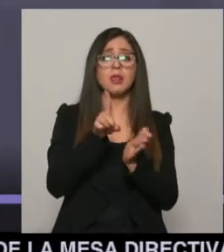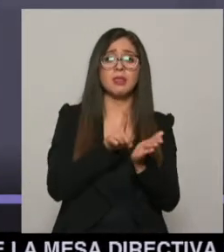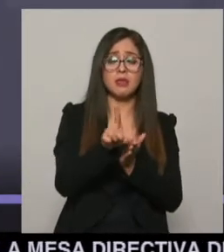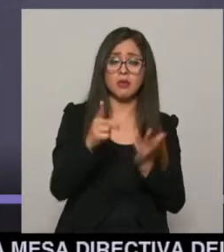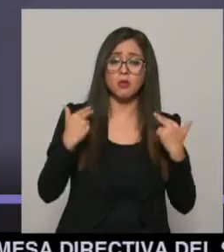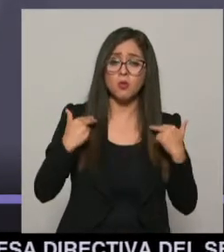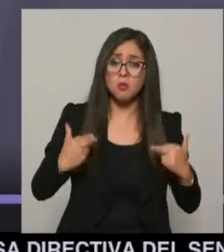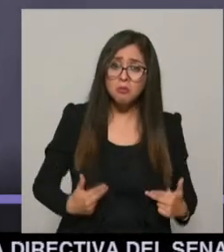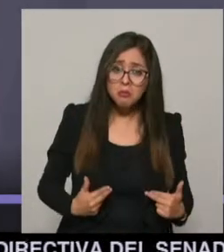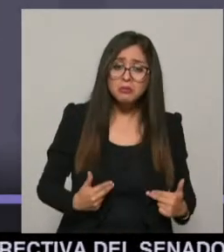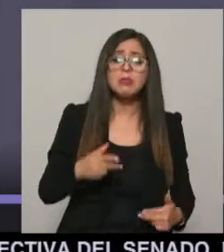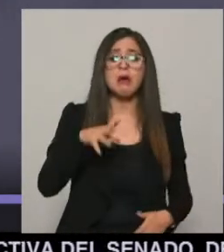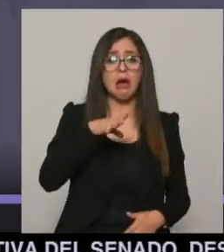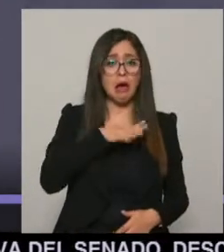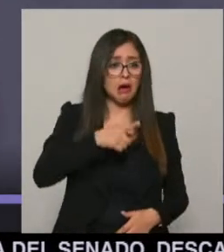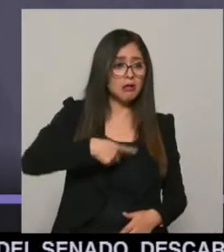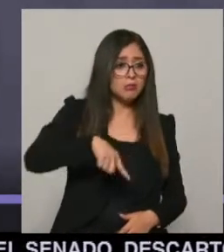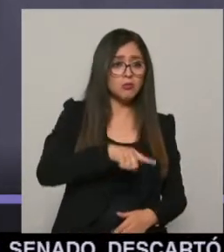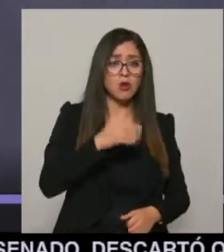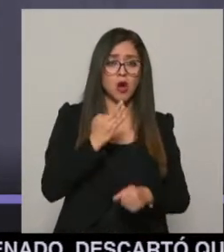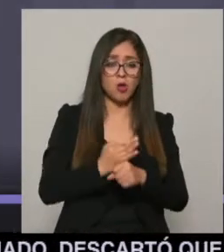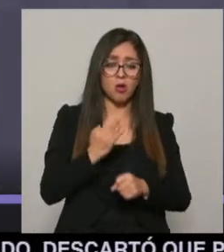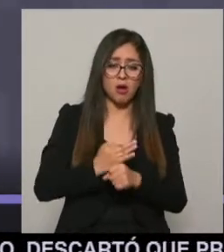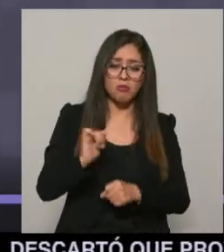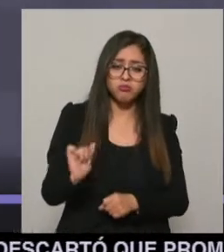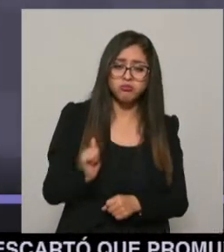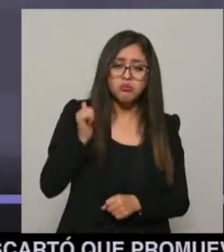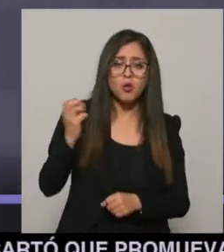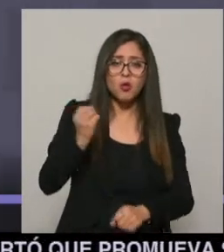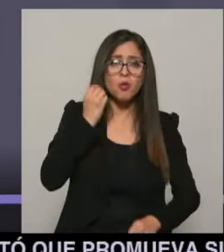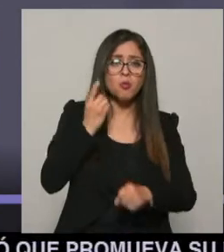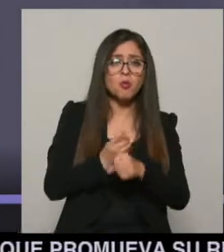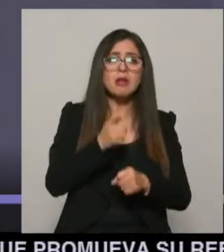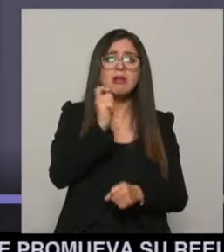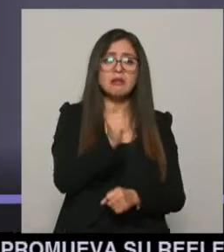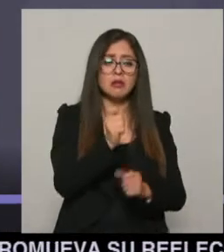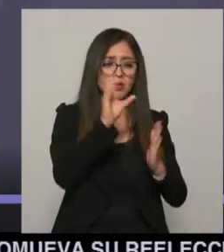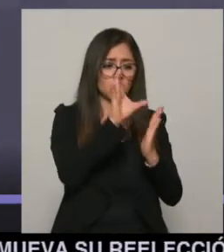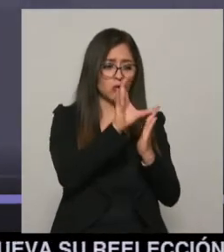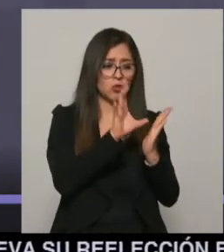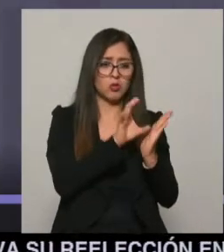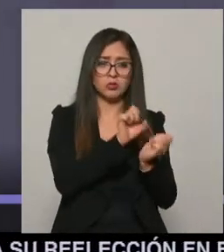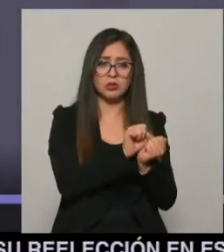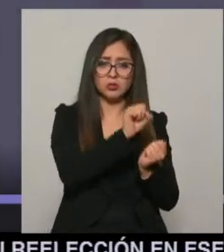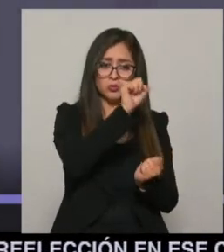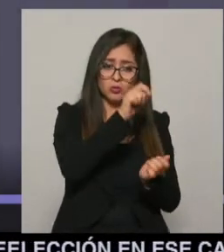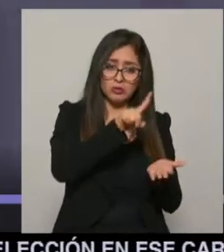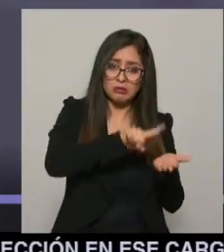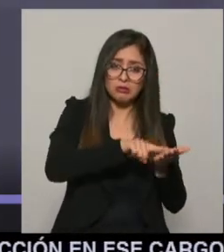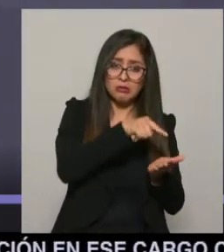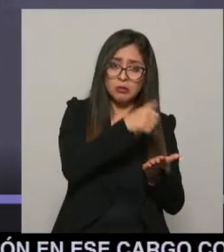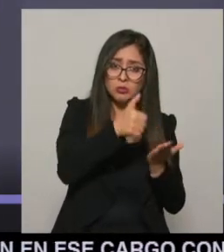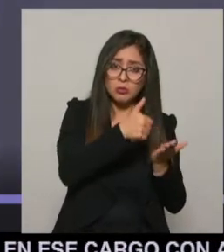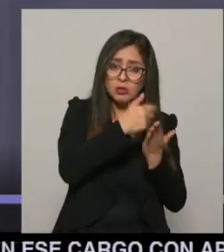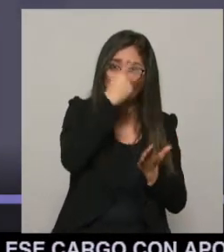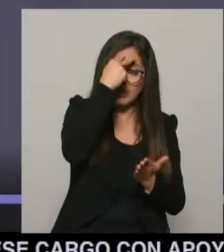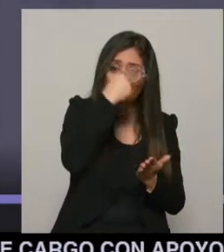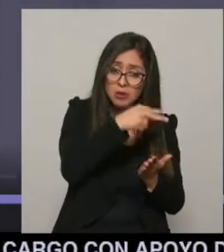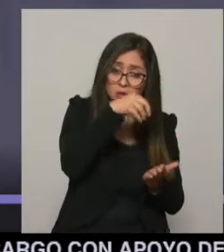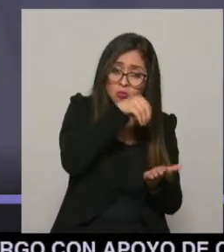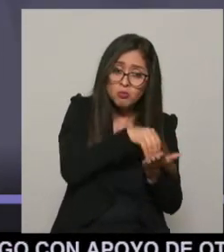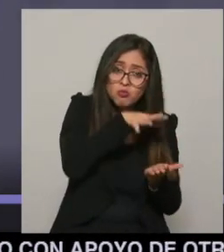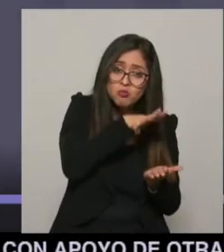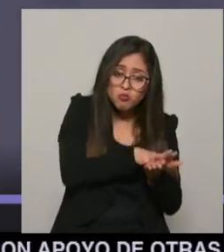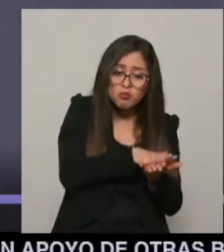oportunidad de poder traducir lo que la Constitución Política de la Ciudad de México ha determinado en esta materia.